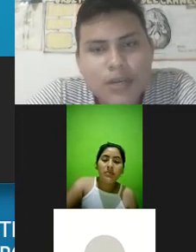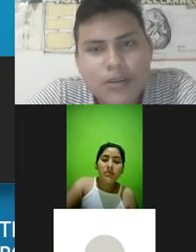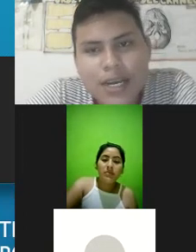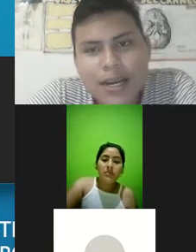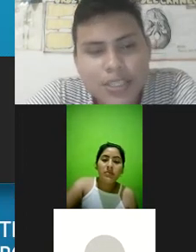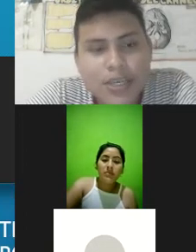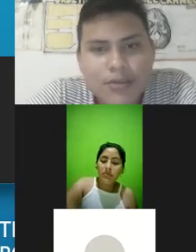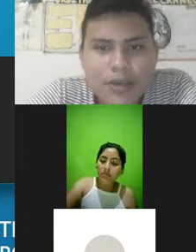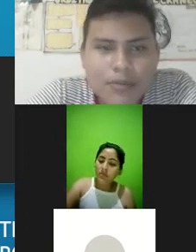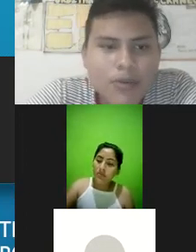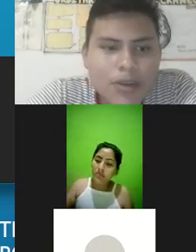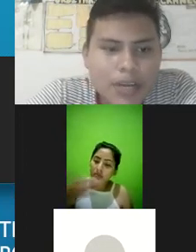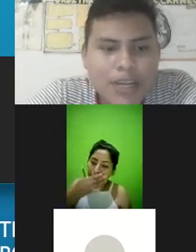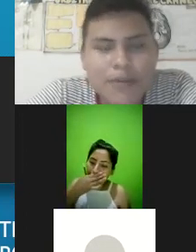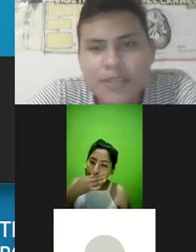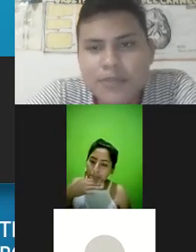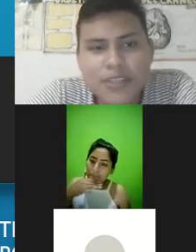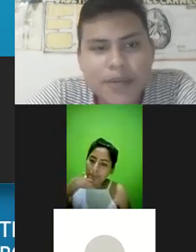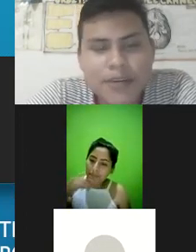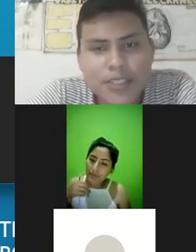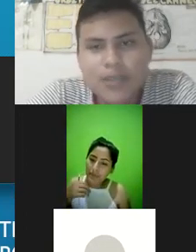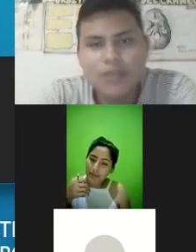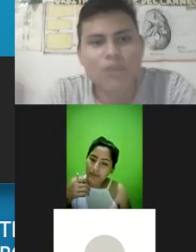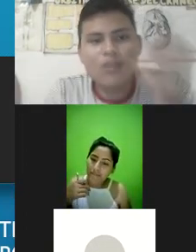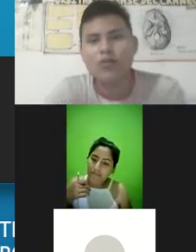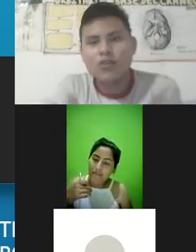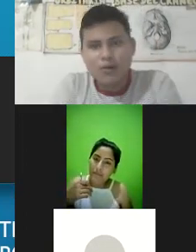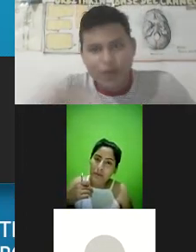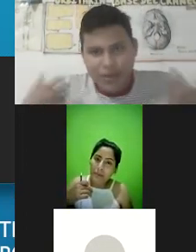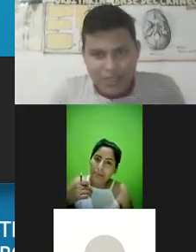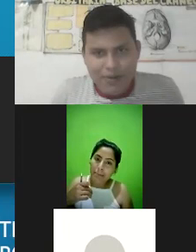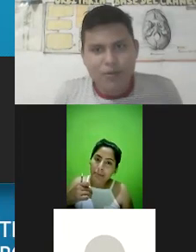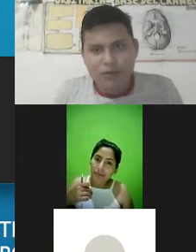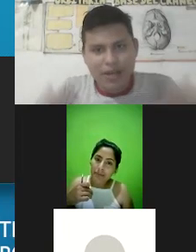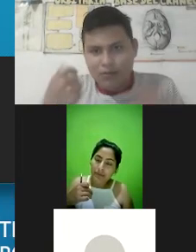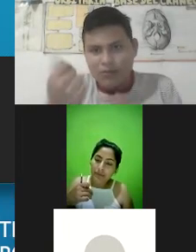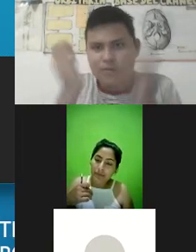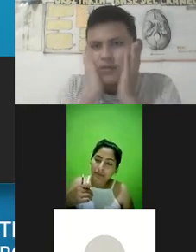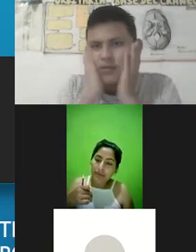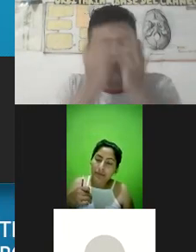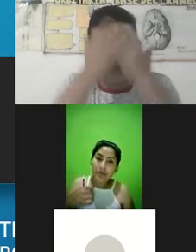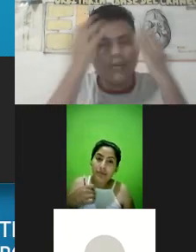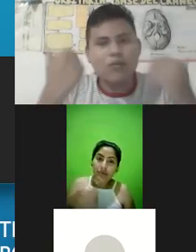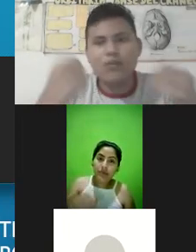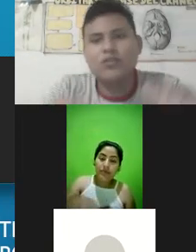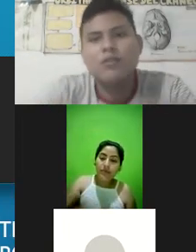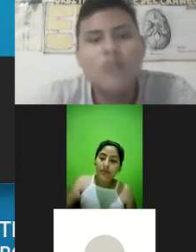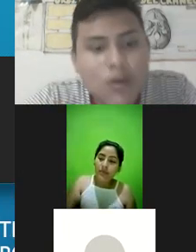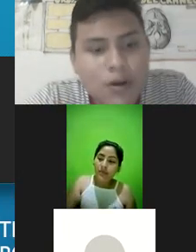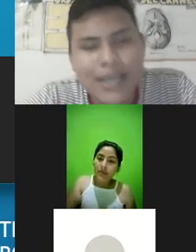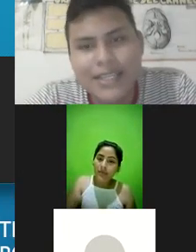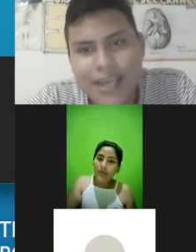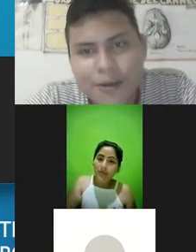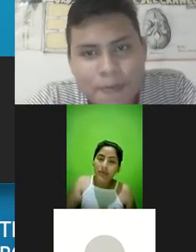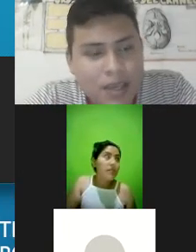Los bíceps, tríceps, ¿dijo? Sí, sí, músculo estriado sería bíceps, tríceps, pero sí, todos los músculos que vos podés observar por fuera en tu cuerpo, todos los músculos son